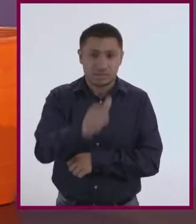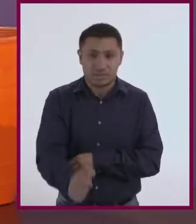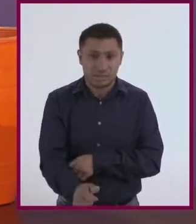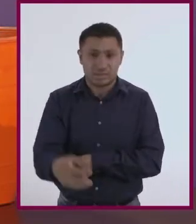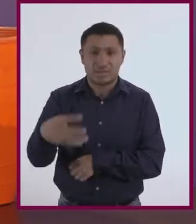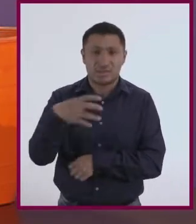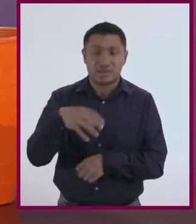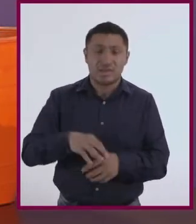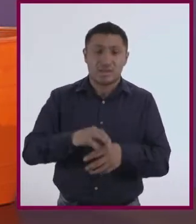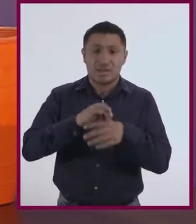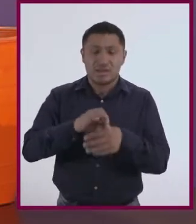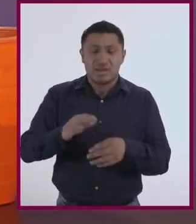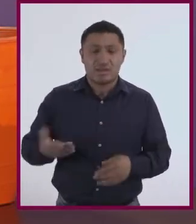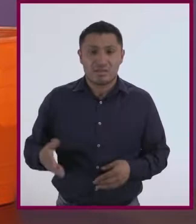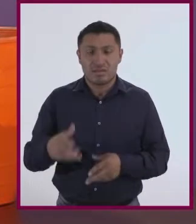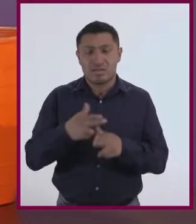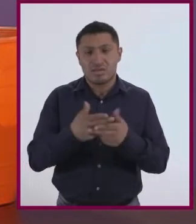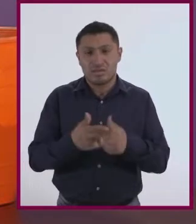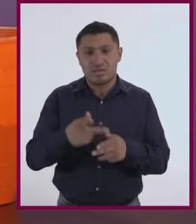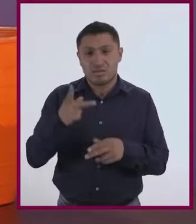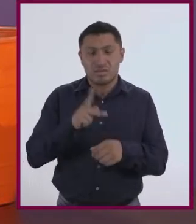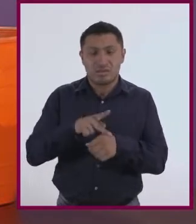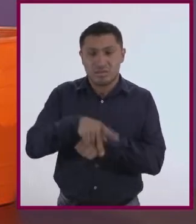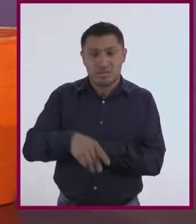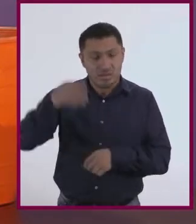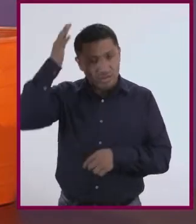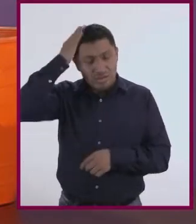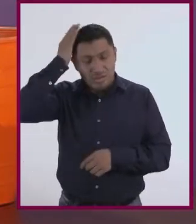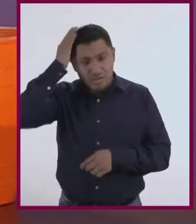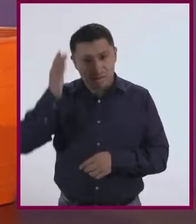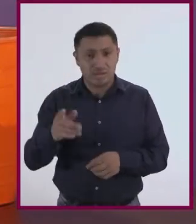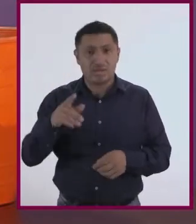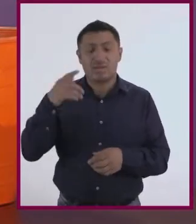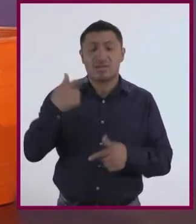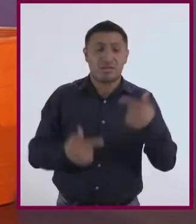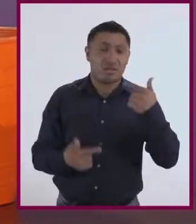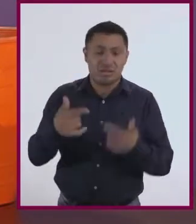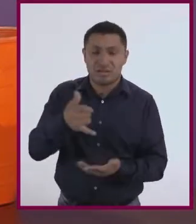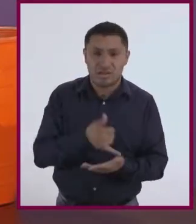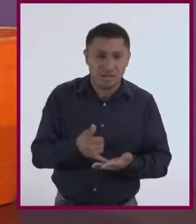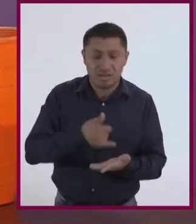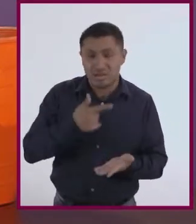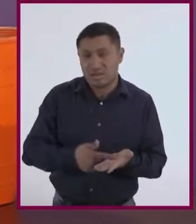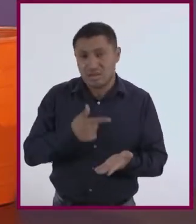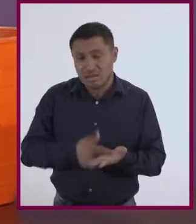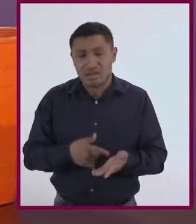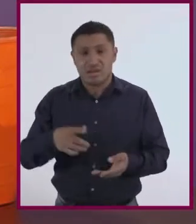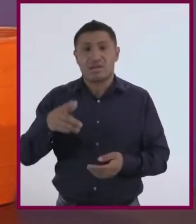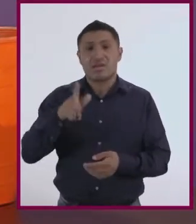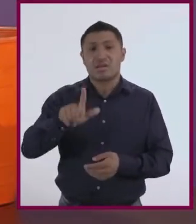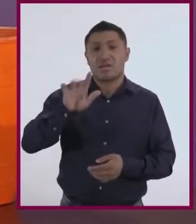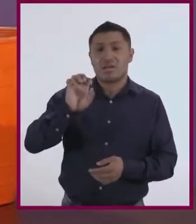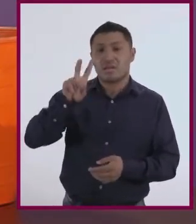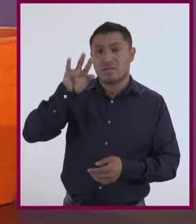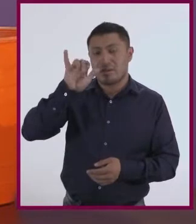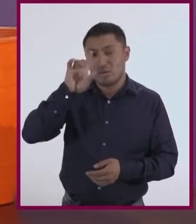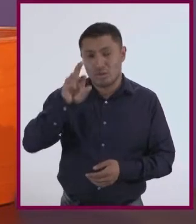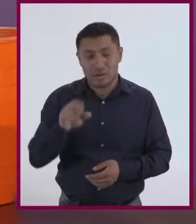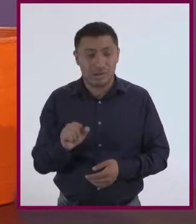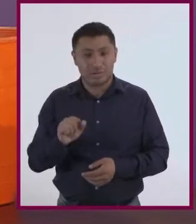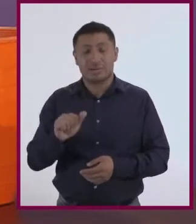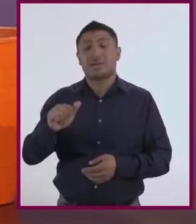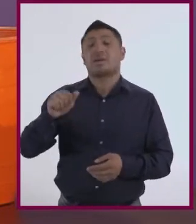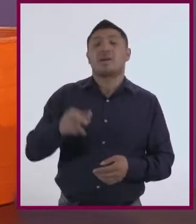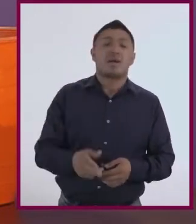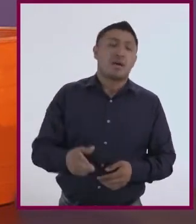son carnes, pescados, huesos, piel, pelo, productos derivados de lácteos y grasa, productos que contengan levaduras, restos orgánicos